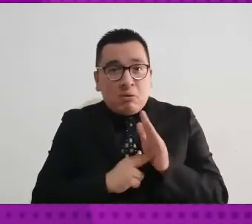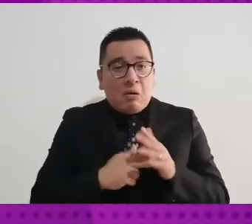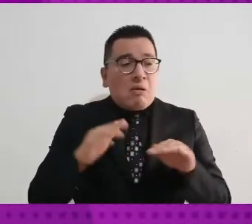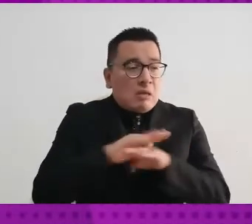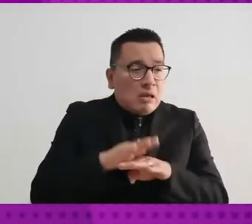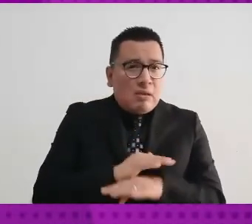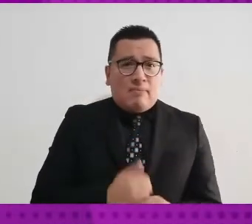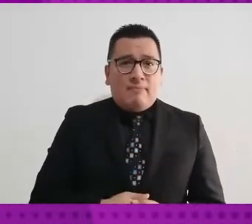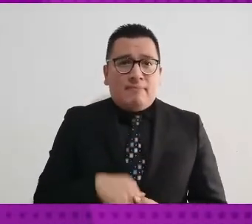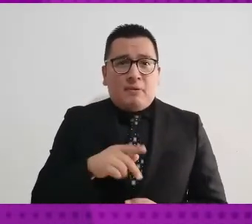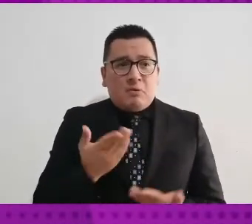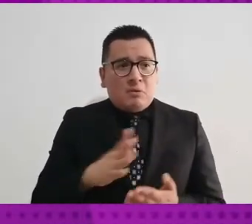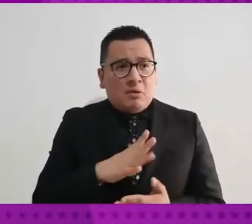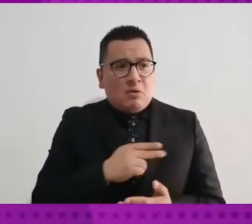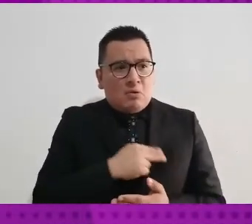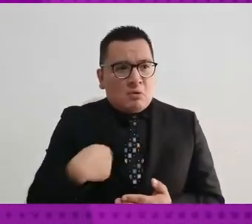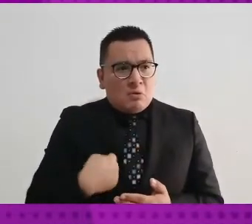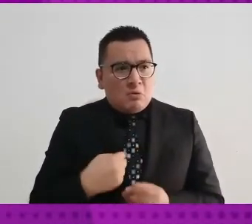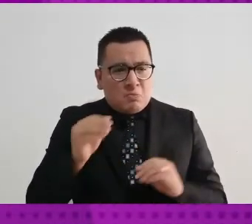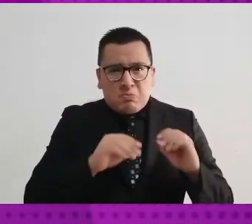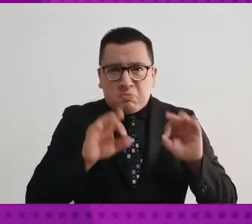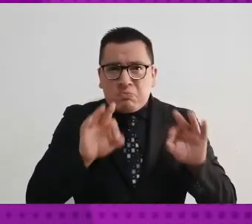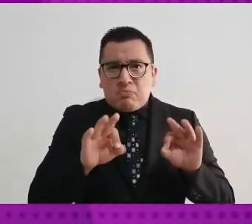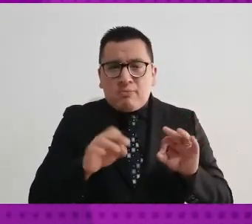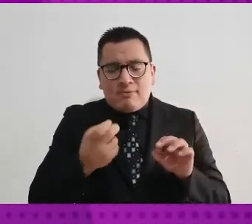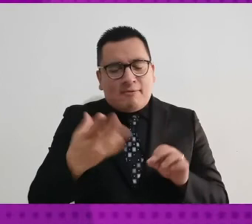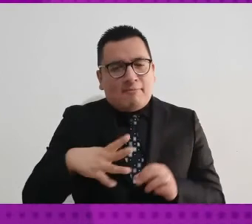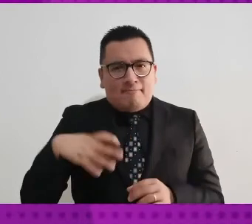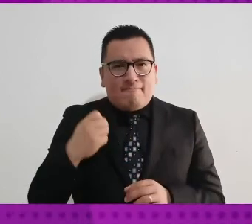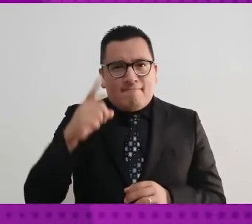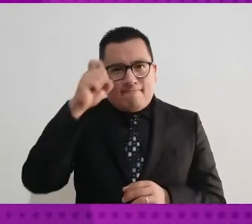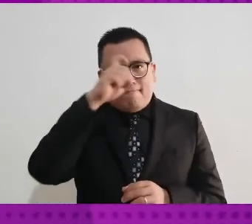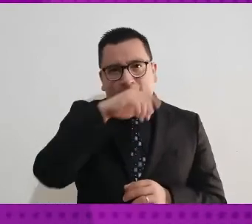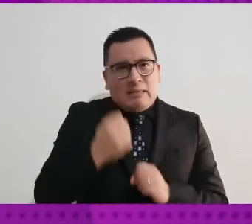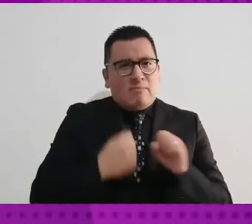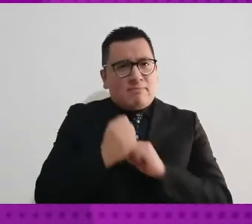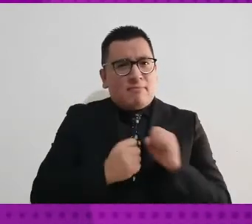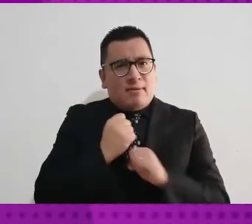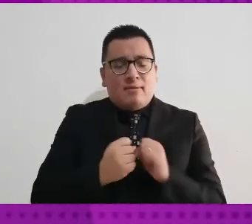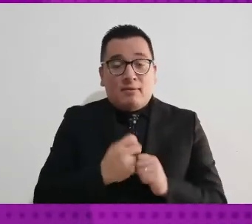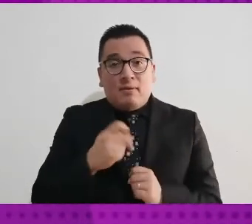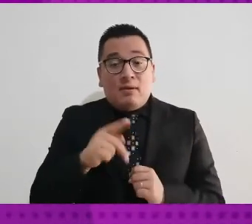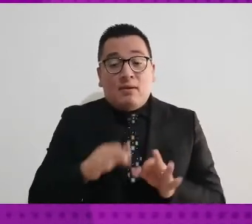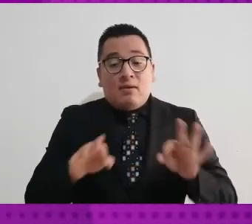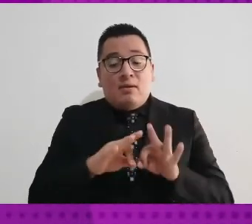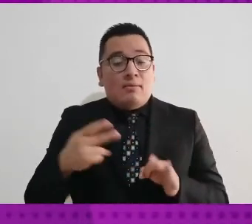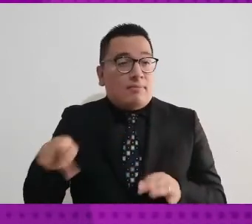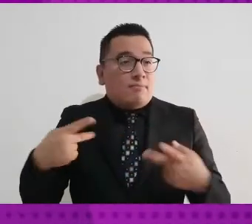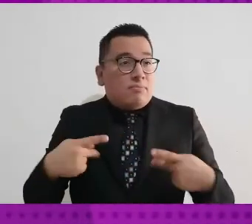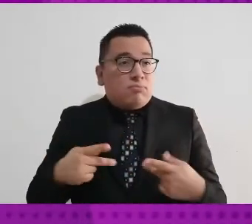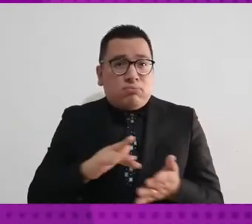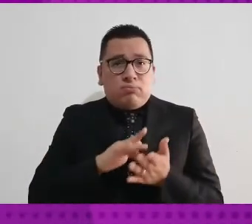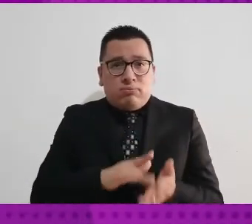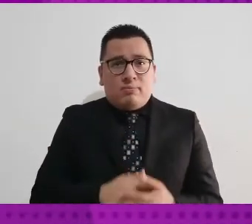etcétera. Y para que hoy tengamos un sistema robusto han pasado muchas cosas. Es evidente que la participación ciudadana es un elemento fundamental. De